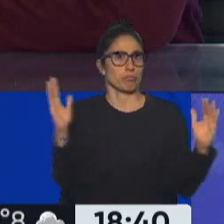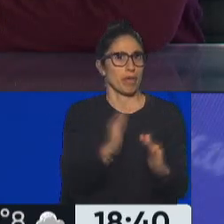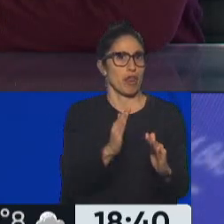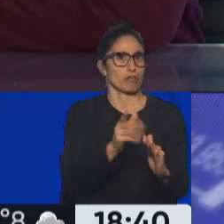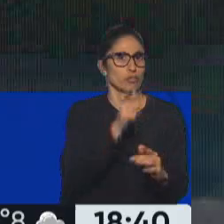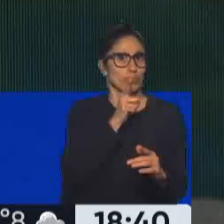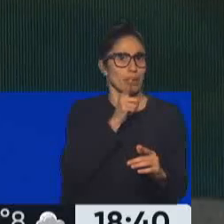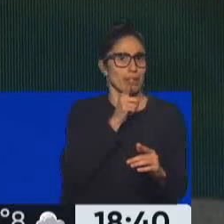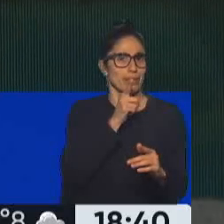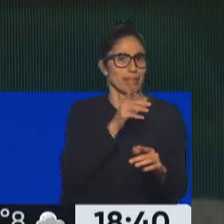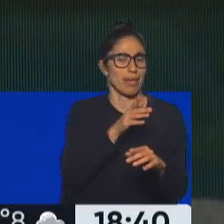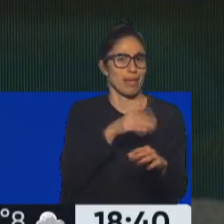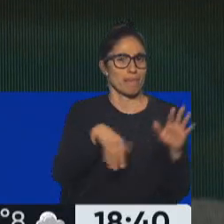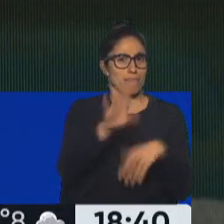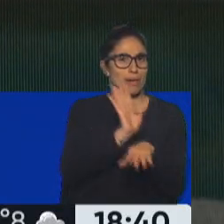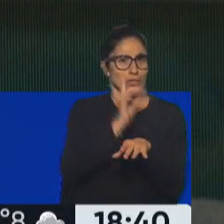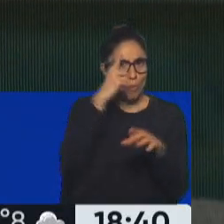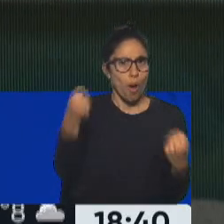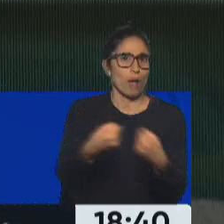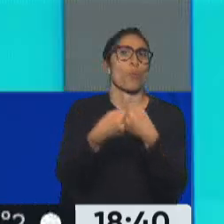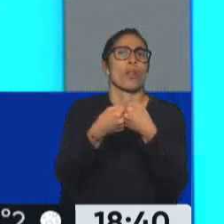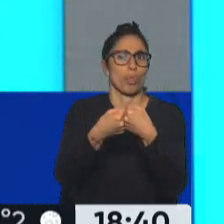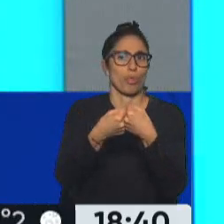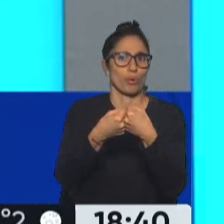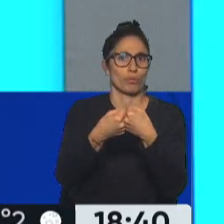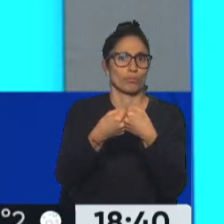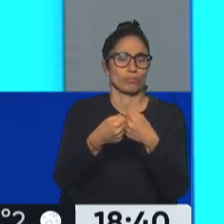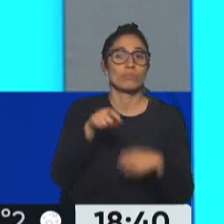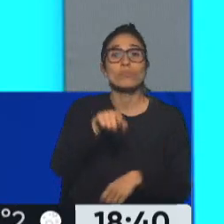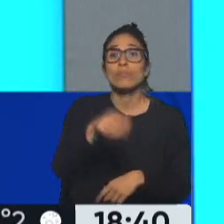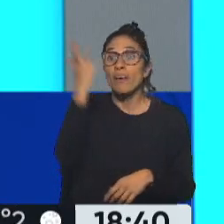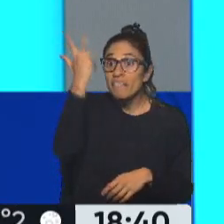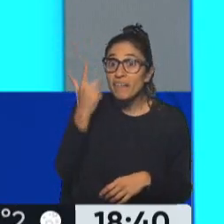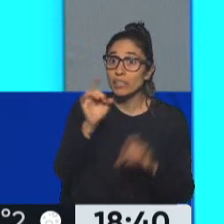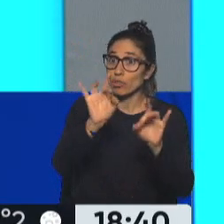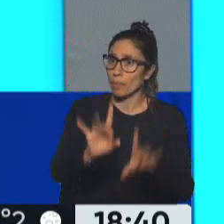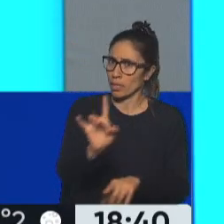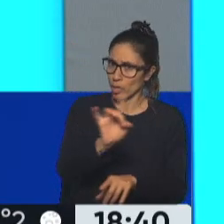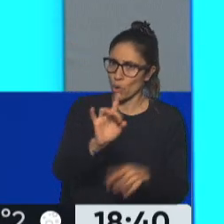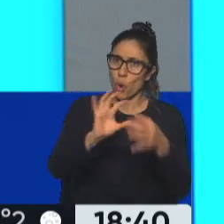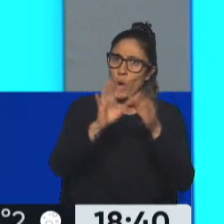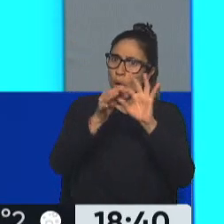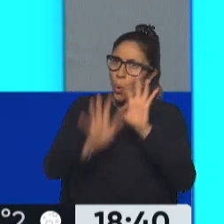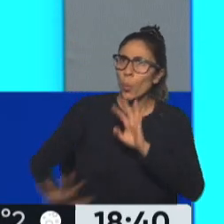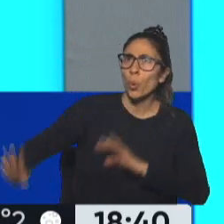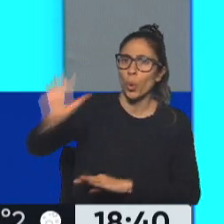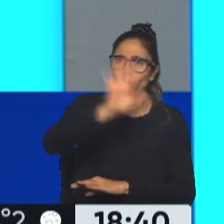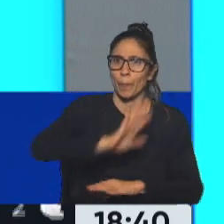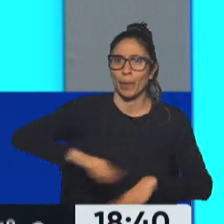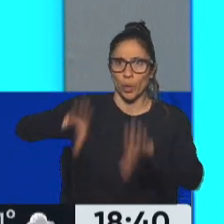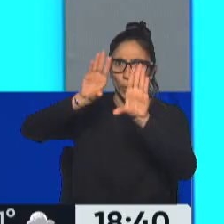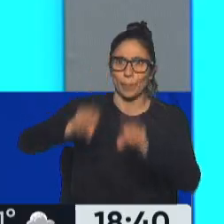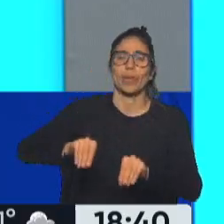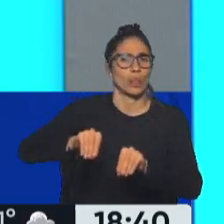y pasa que mucho. Hay un punto de acuerdo, no solamente en Francia, sino en Europa, respecto, y sobre todo en